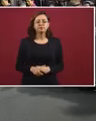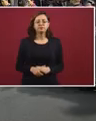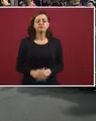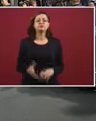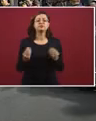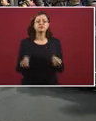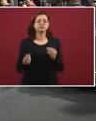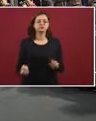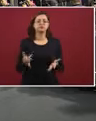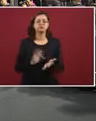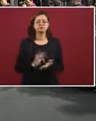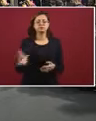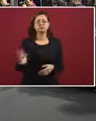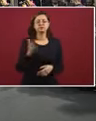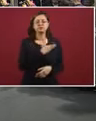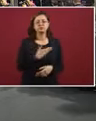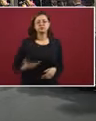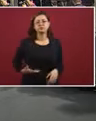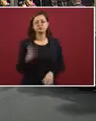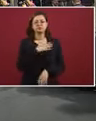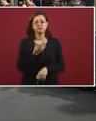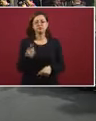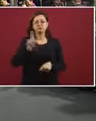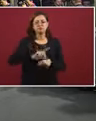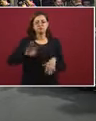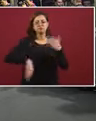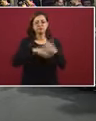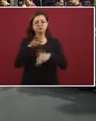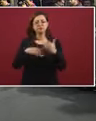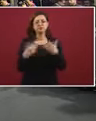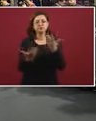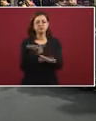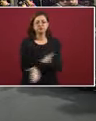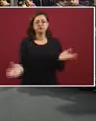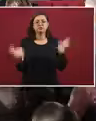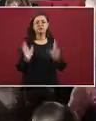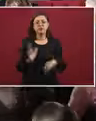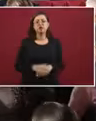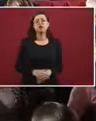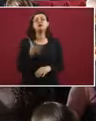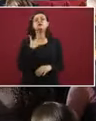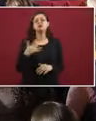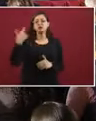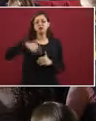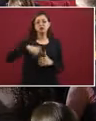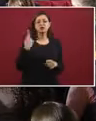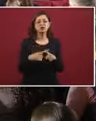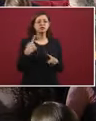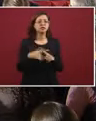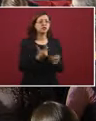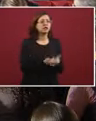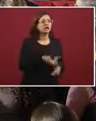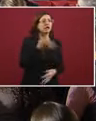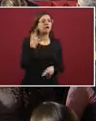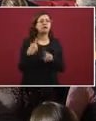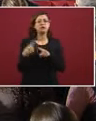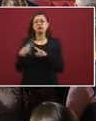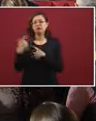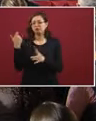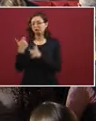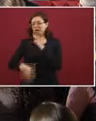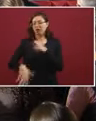Muchas gracias, señor presidente. Muy buenos días a todas y a todos ustedes. ¿Quién es quién en los precios de la gasolina? Y estamos reportando